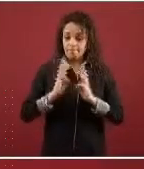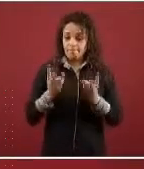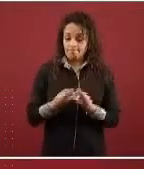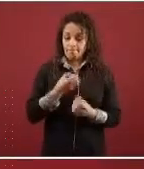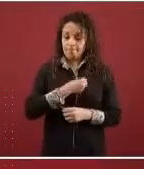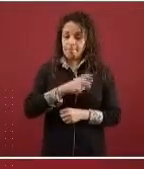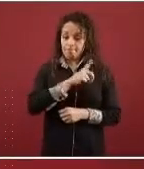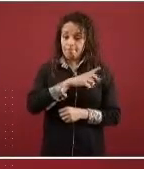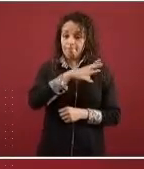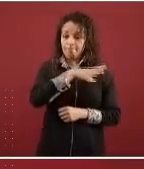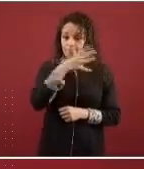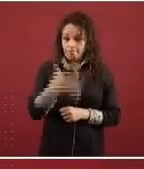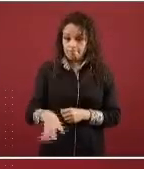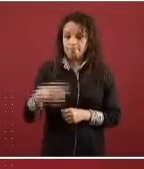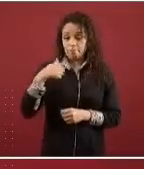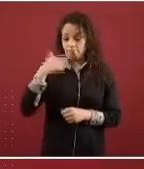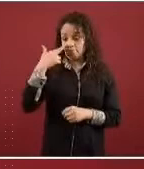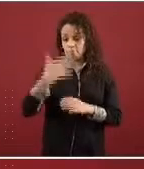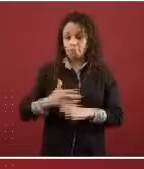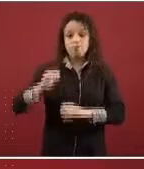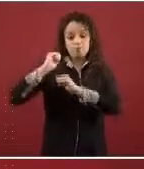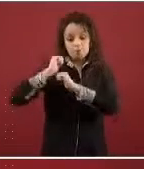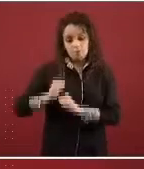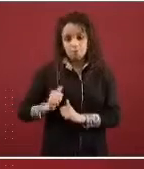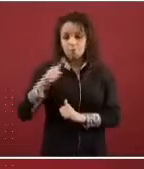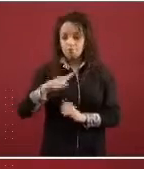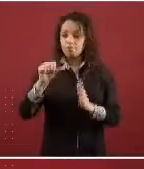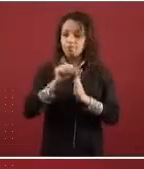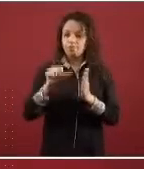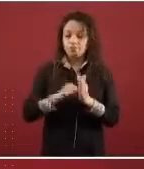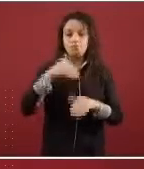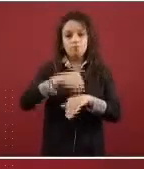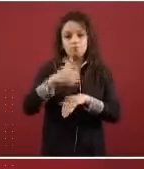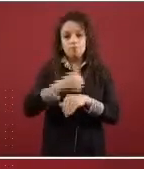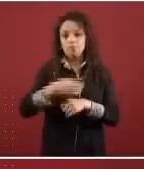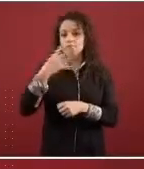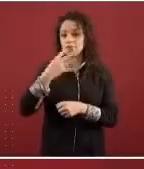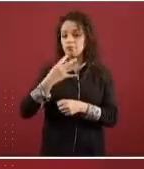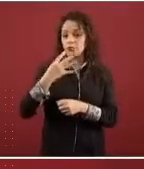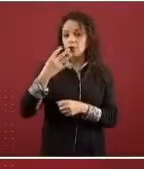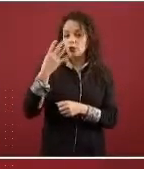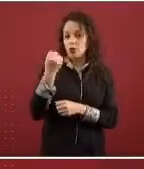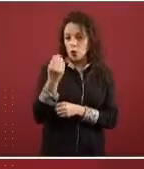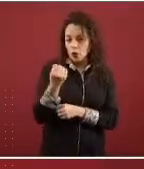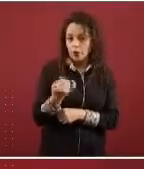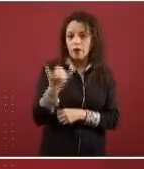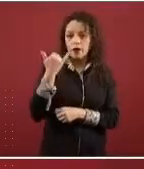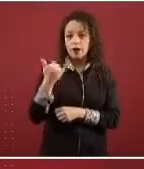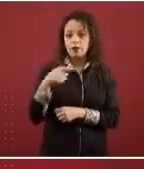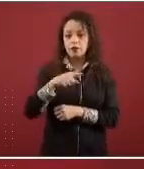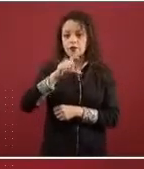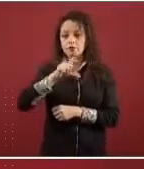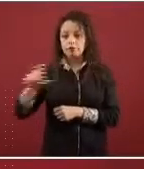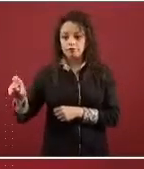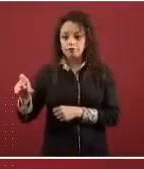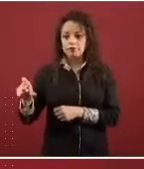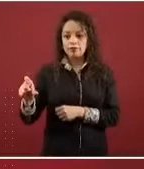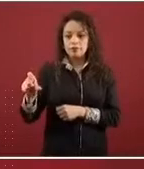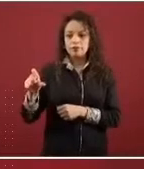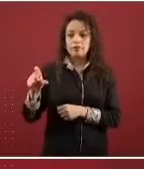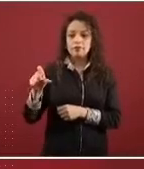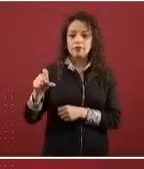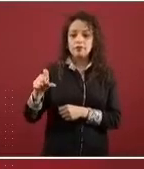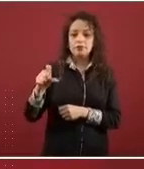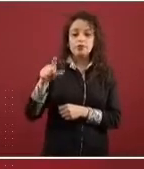General, en uso de sus facultades y funciones previstas en el artículo 9, fracción 17ª de su reglamento